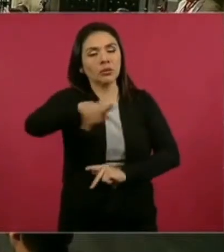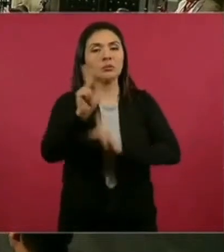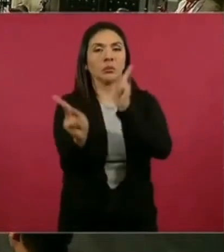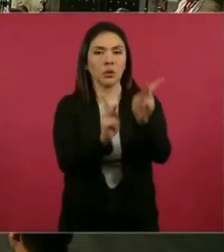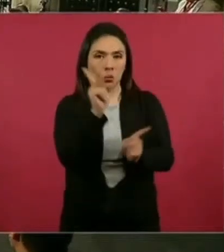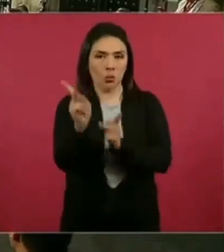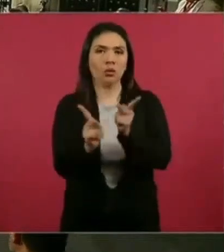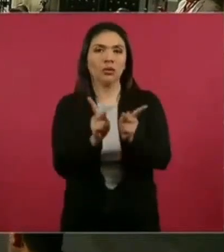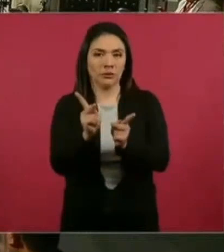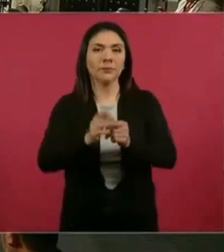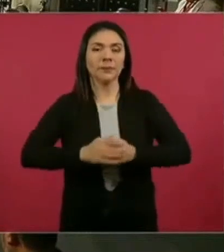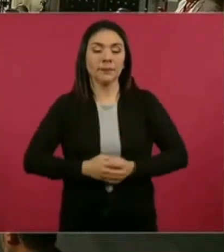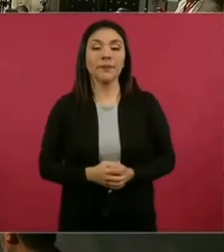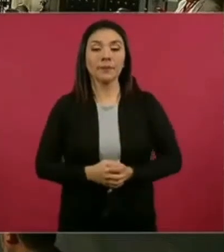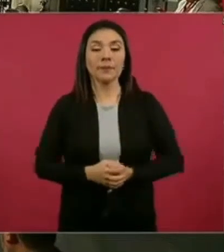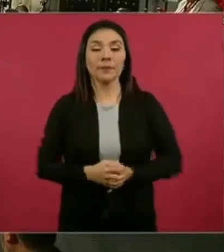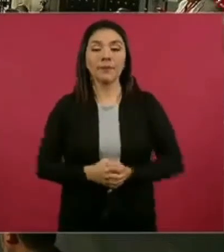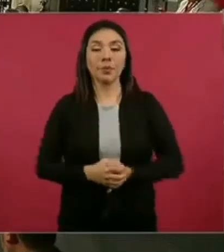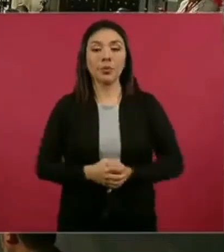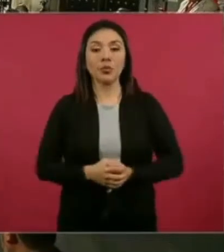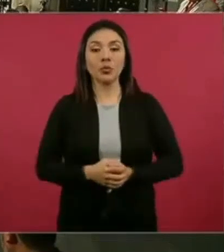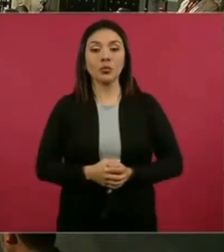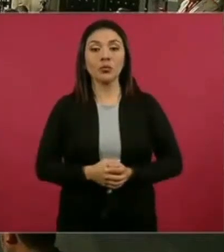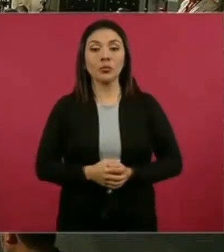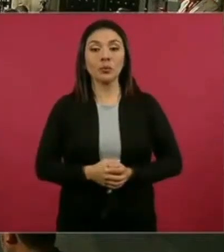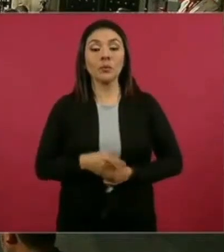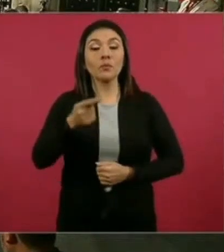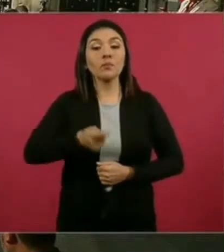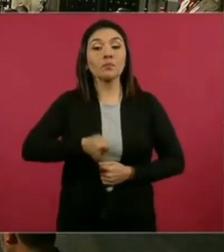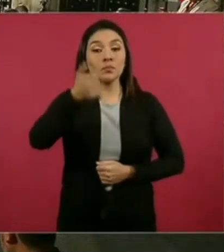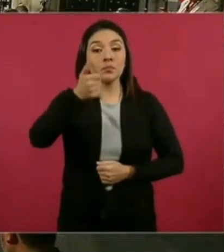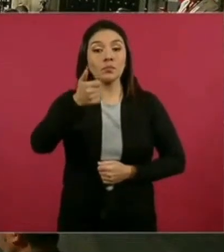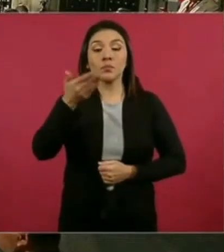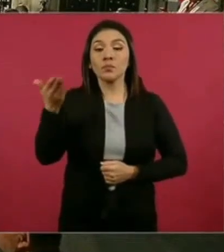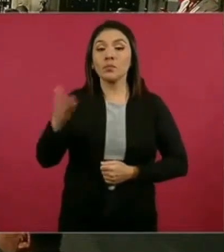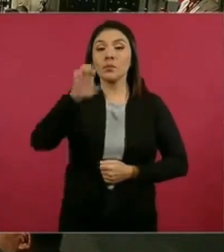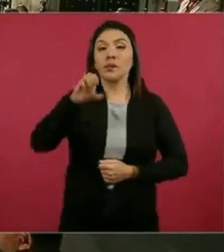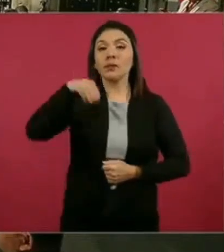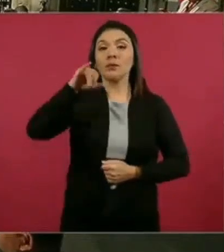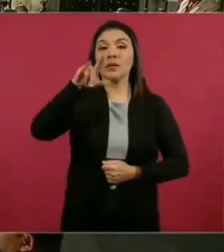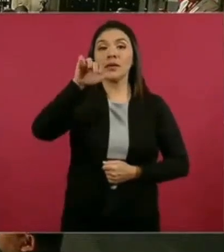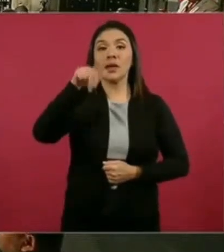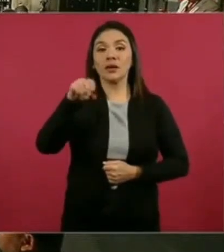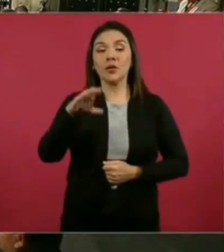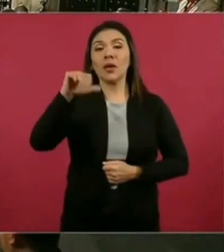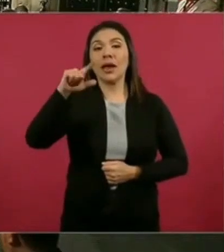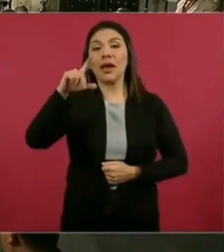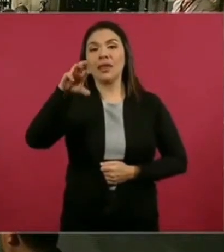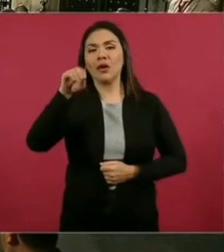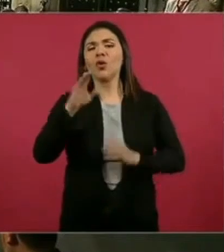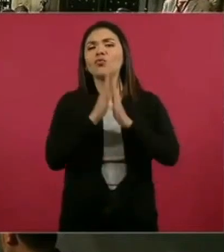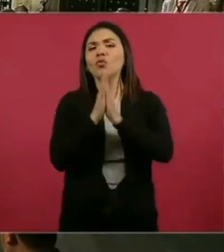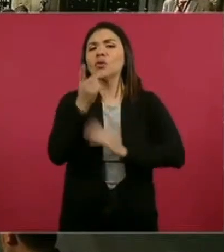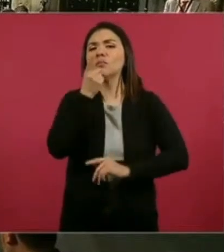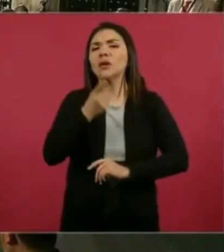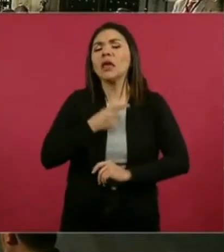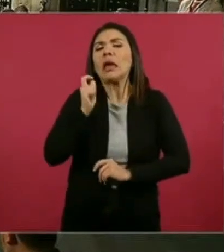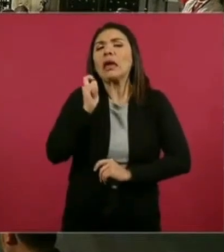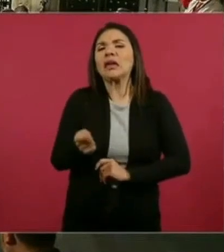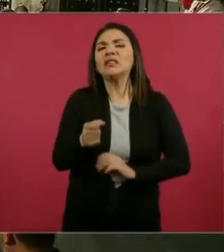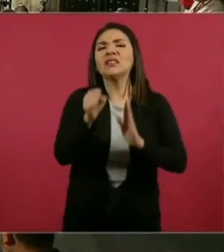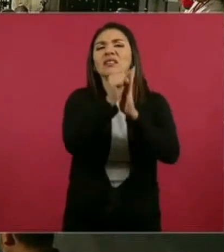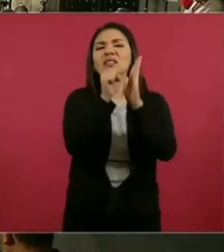y respuestas. Vamos a pasarle la palabra a Emiliano Calderón para que pueda platicarnos sobre los